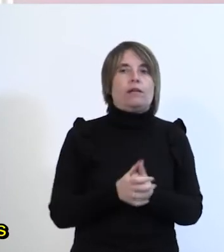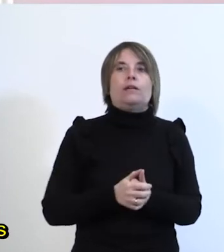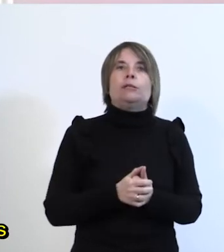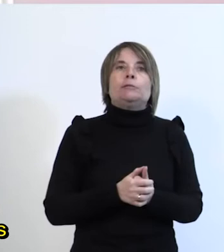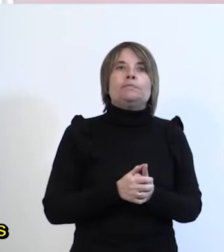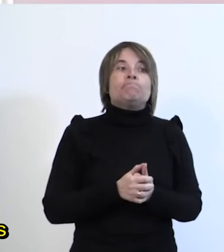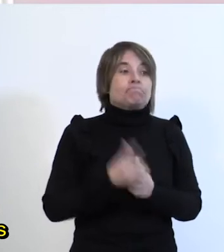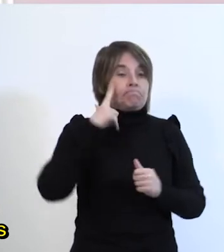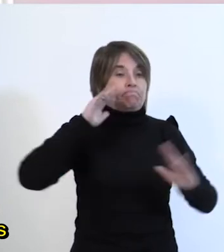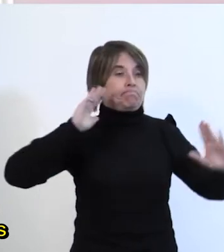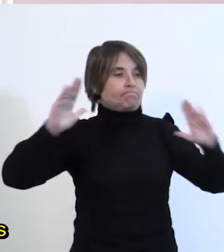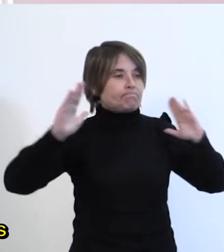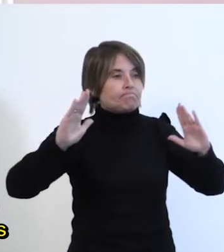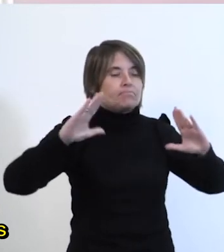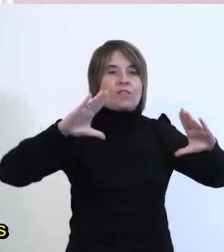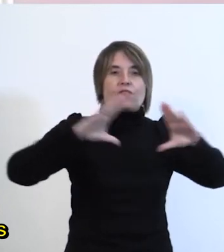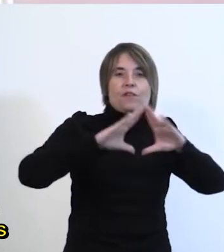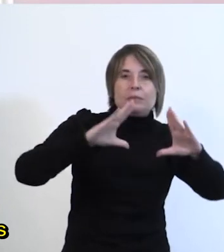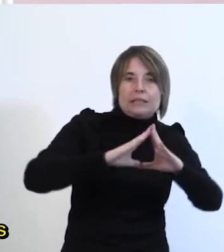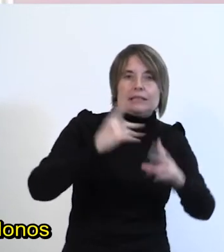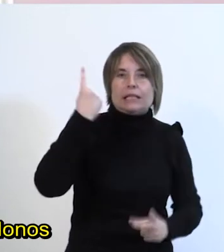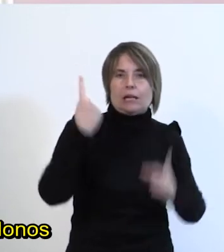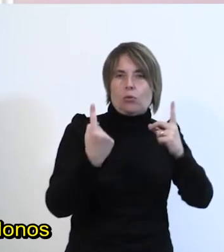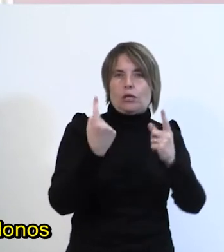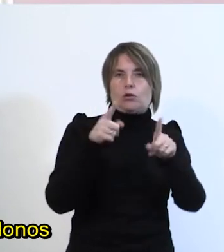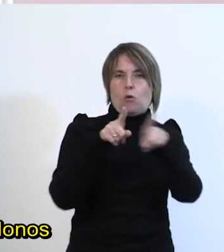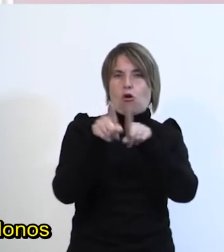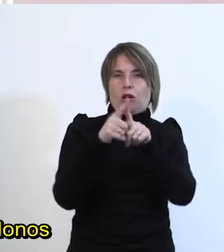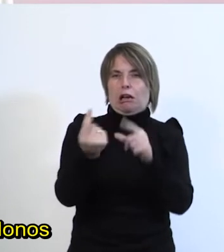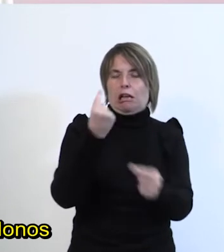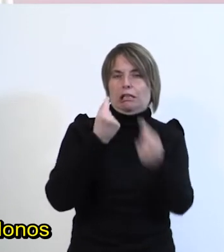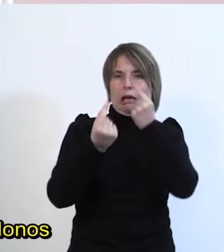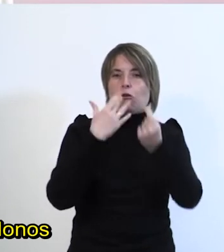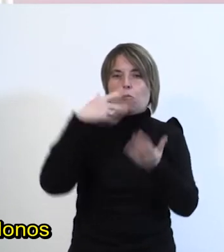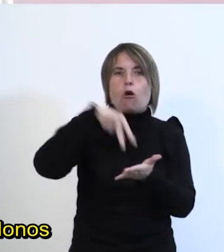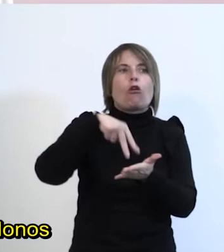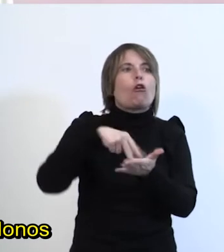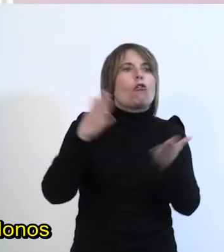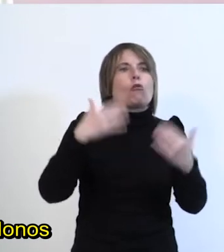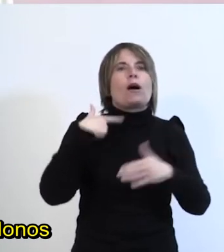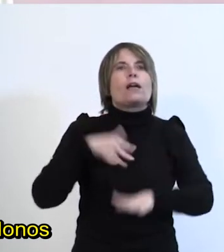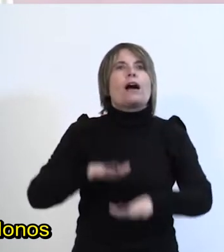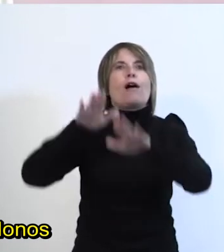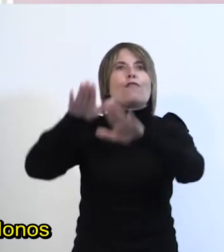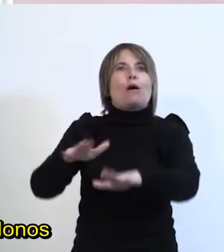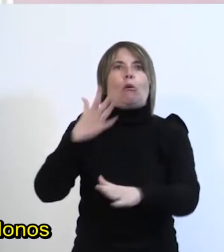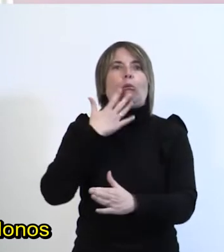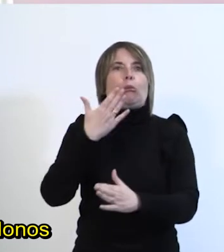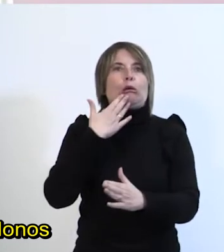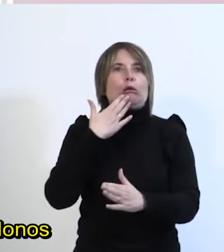es que en los últimos tiempos es verdad que algunas feministas hemos recibido como críticas como si no estuviéramos posicionándonos